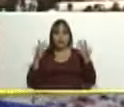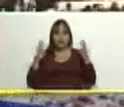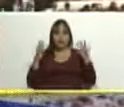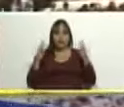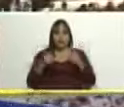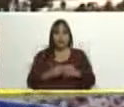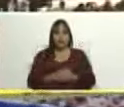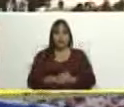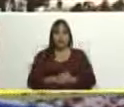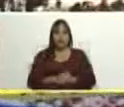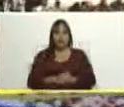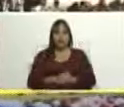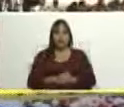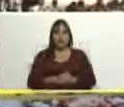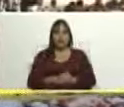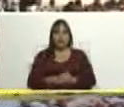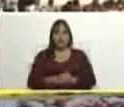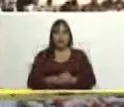Y precisamente